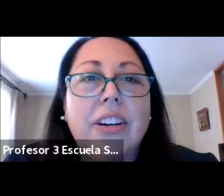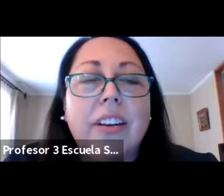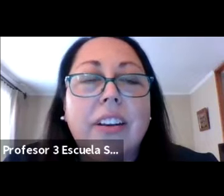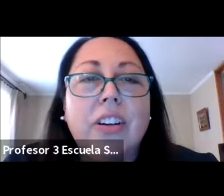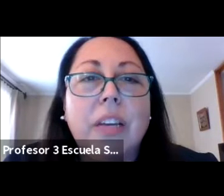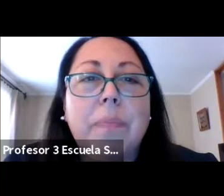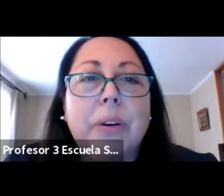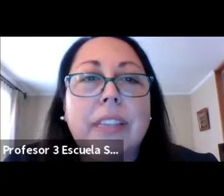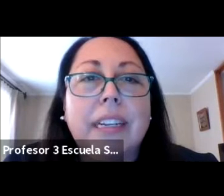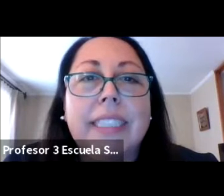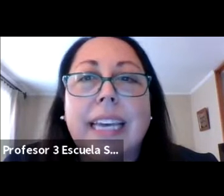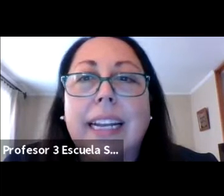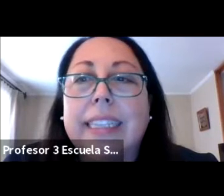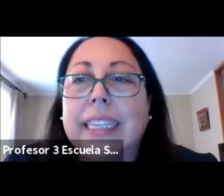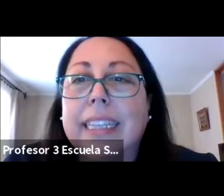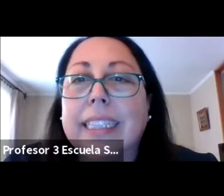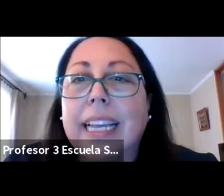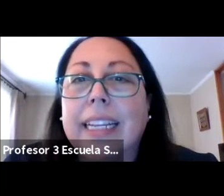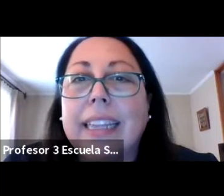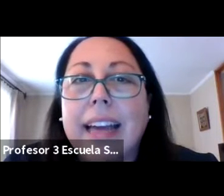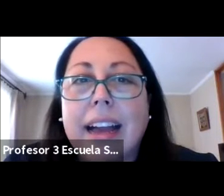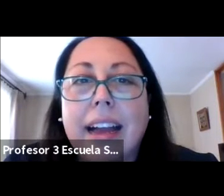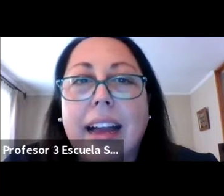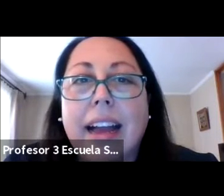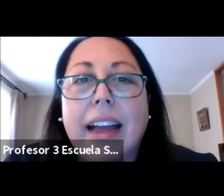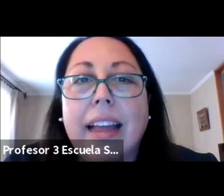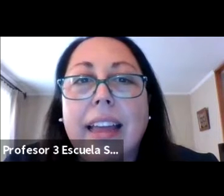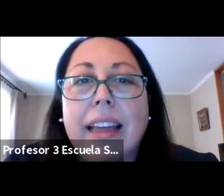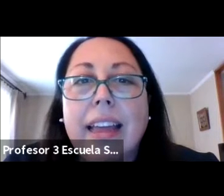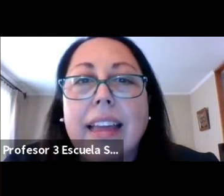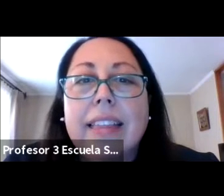Entonces ahora nos corresponde revisar el ticket de salida.